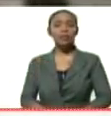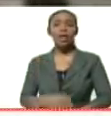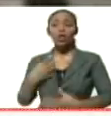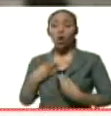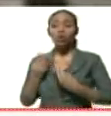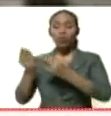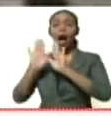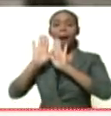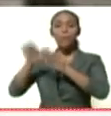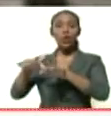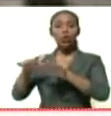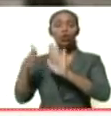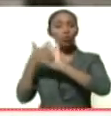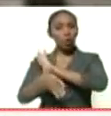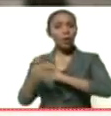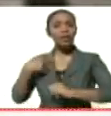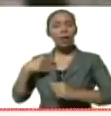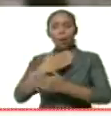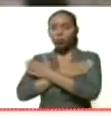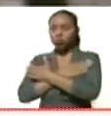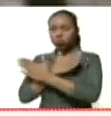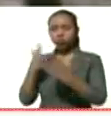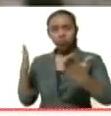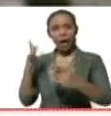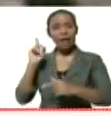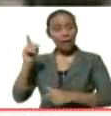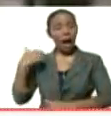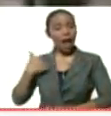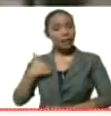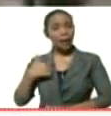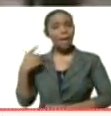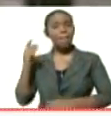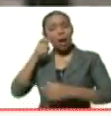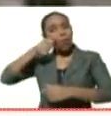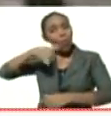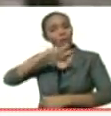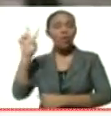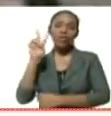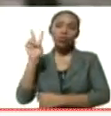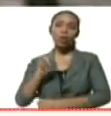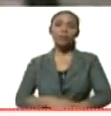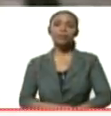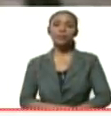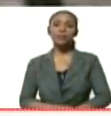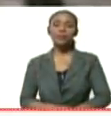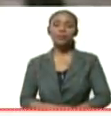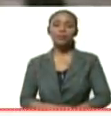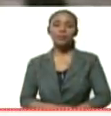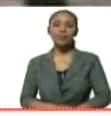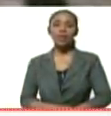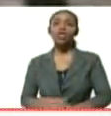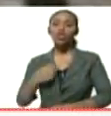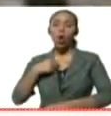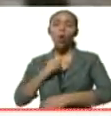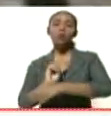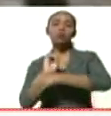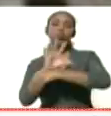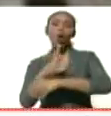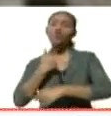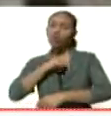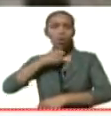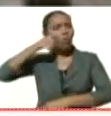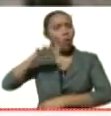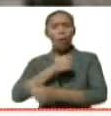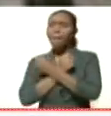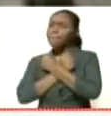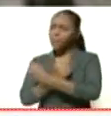su apoyo y solidaridad de Argentina para el pueblo de Venezuela. Así se lo transmito, nuestro pueblo ama